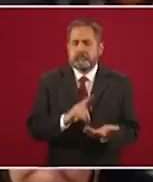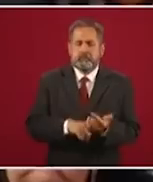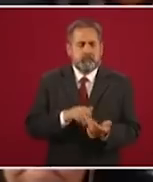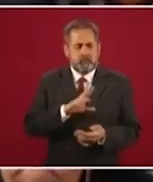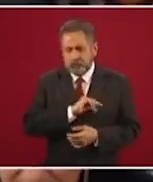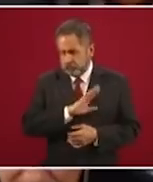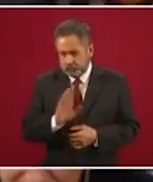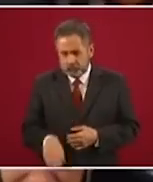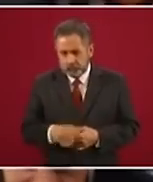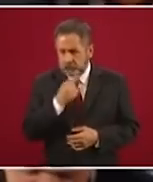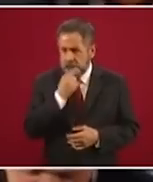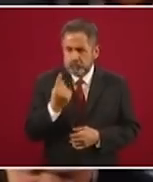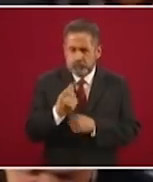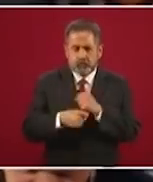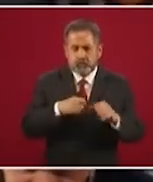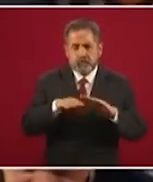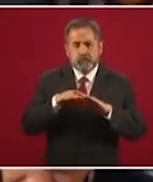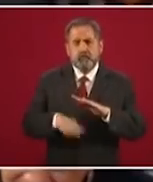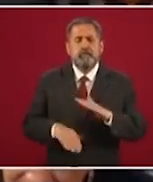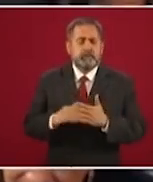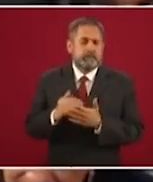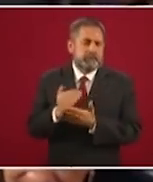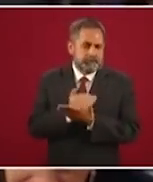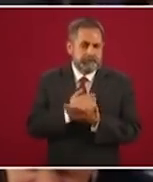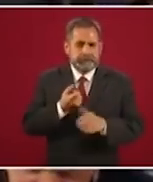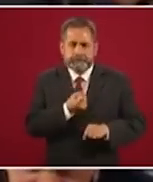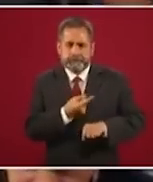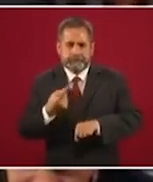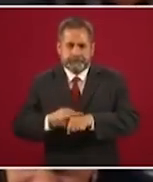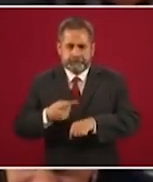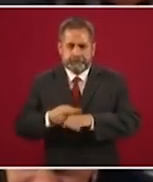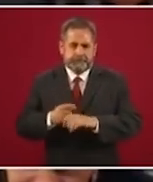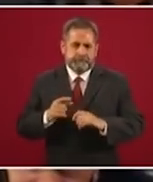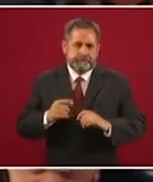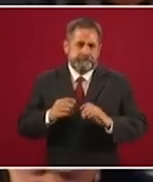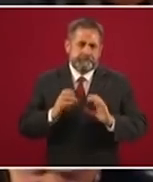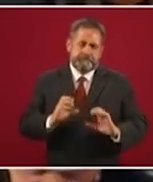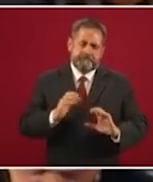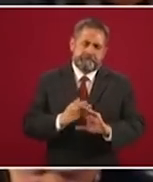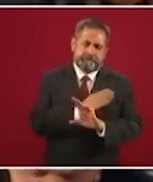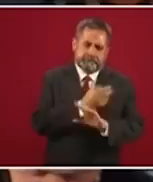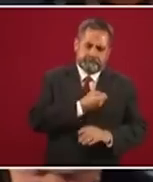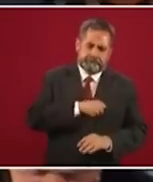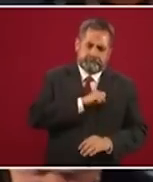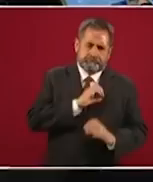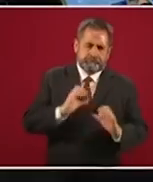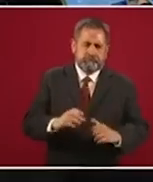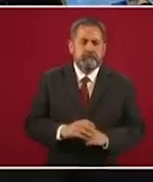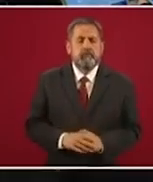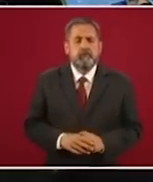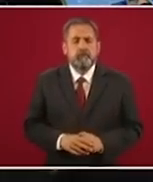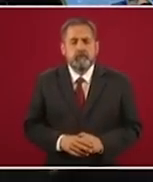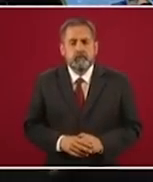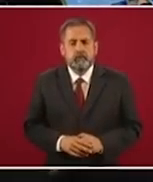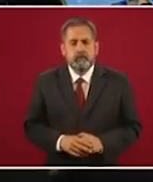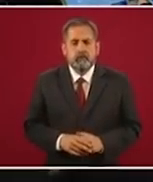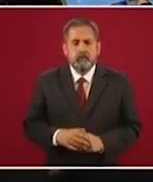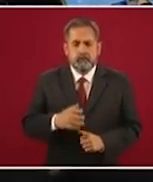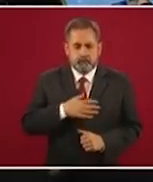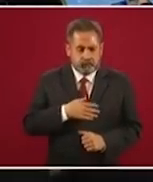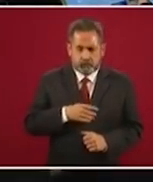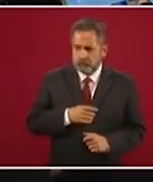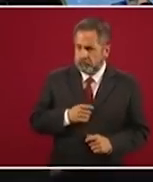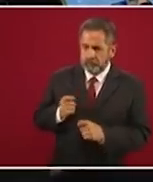infantil de niños menores de un año de enfermedades prevenibles. Mire, yo le voy a dar la